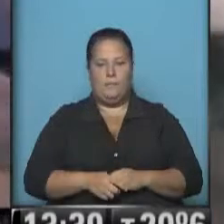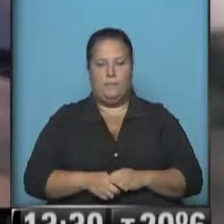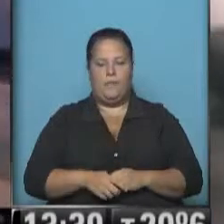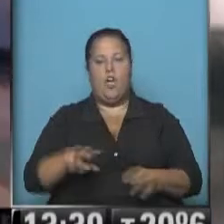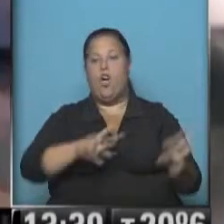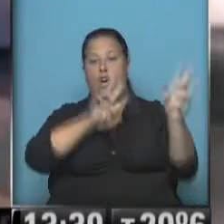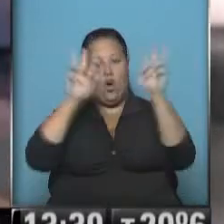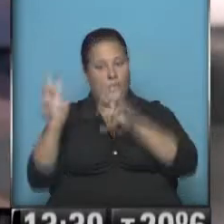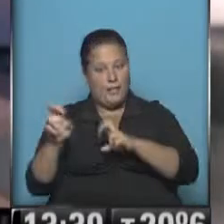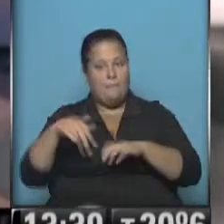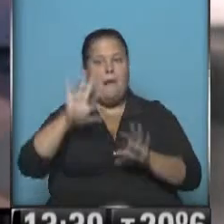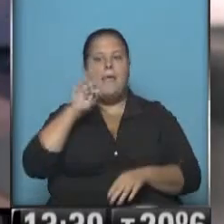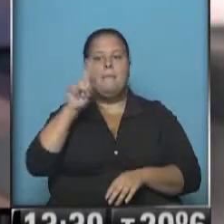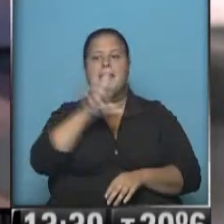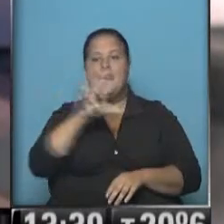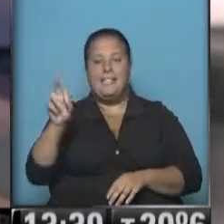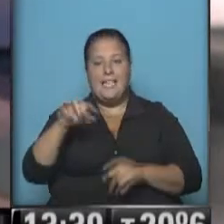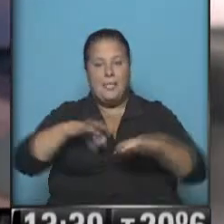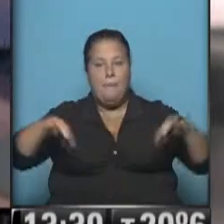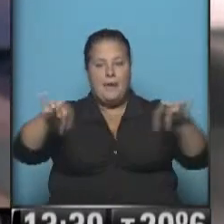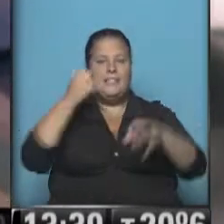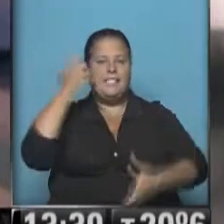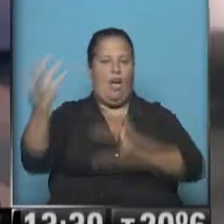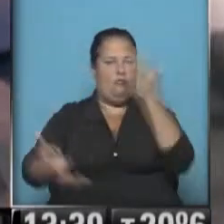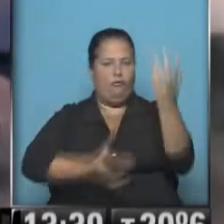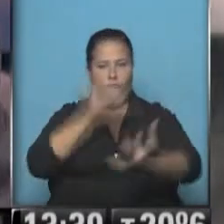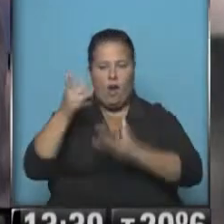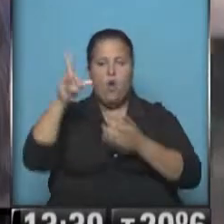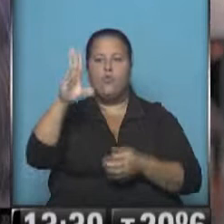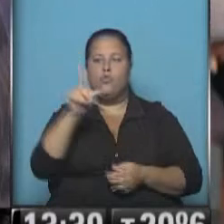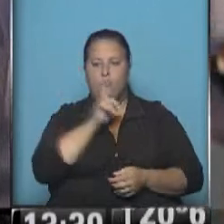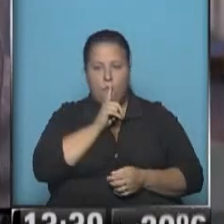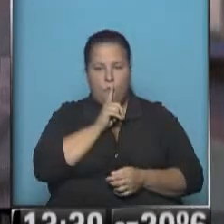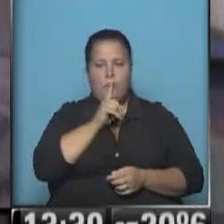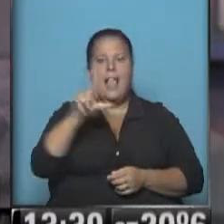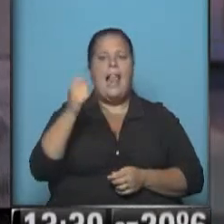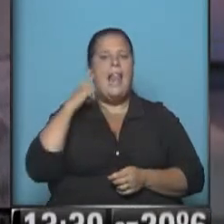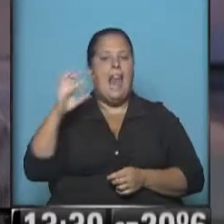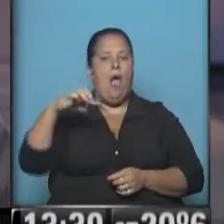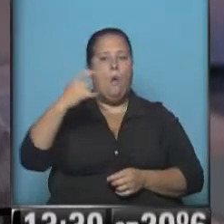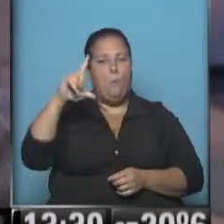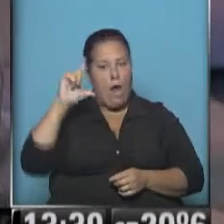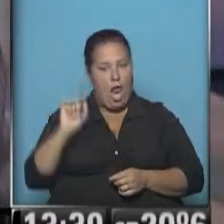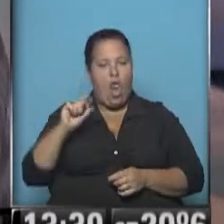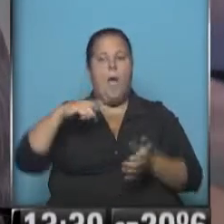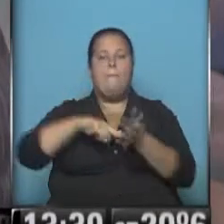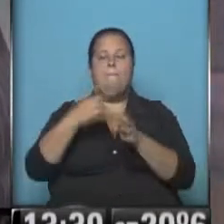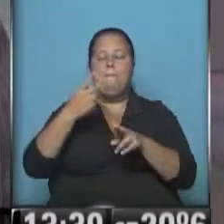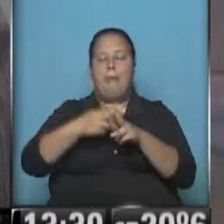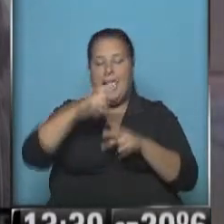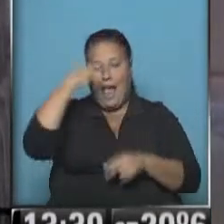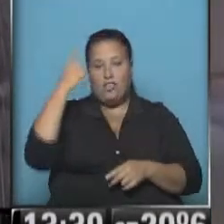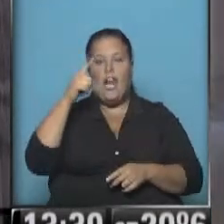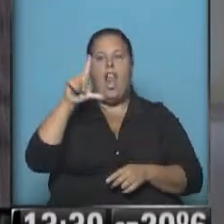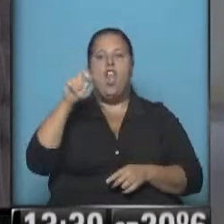Cambiamos de tema, más de 1.300 hectáreas ya fueron consumidas por el fuego en Chubut, en Lago Puelo y en el Parque Nacional Los